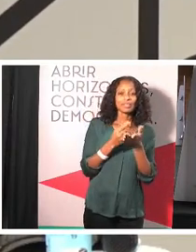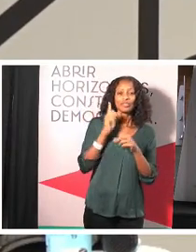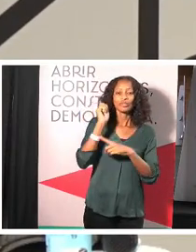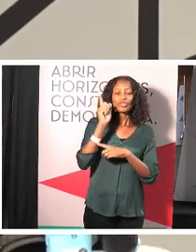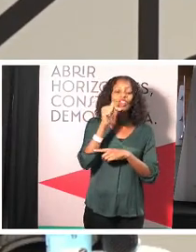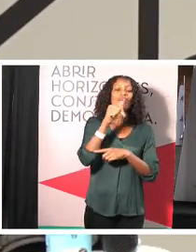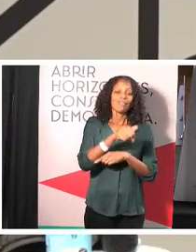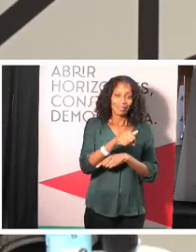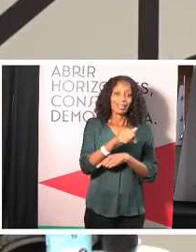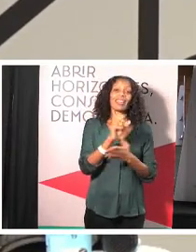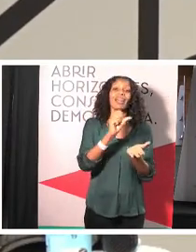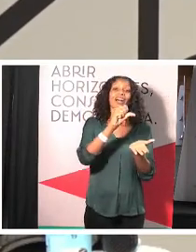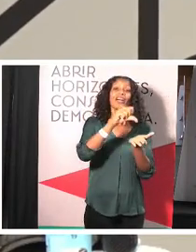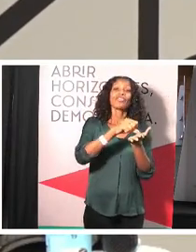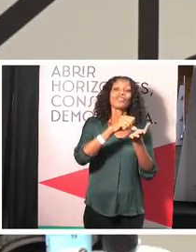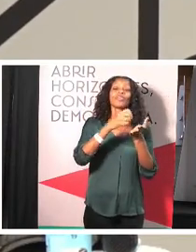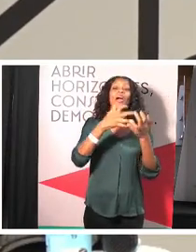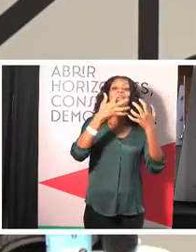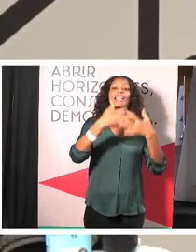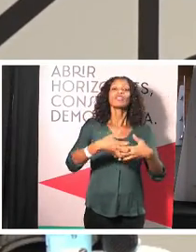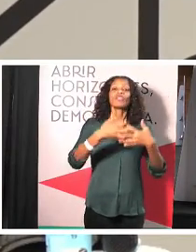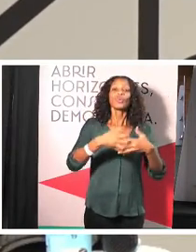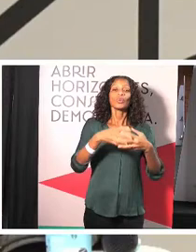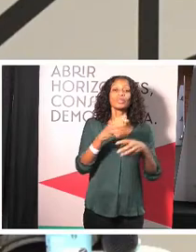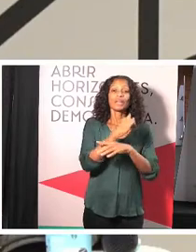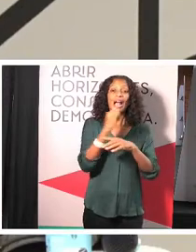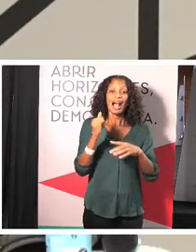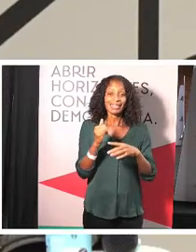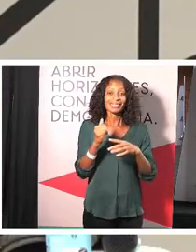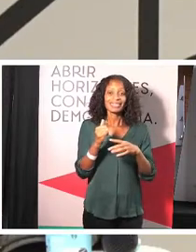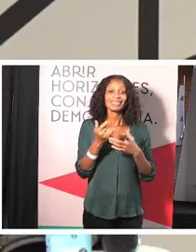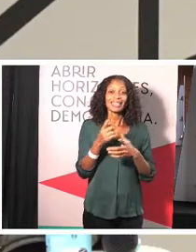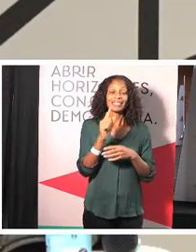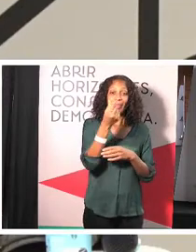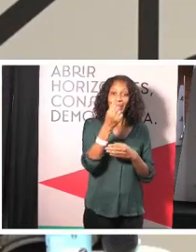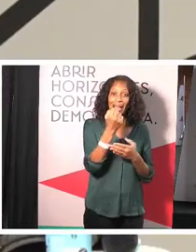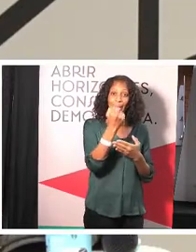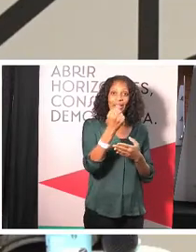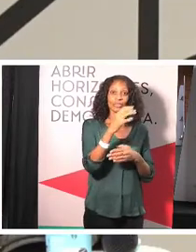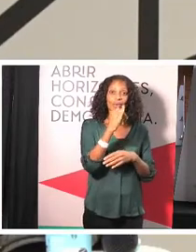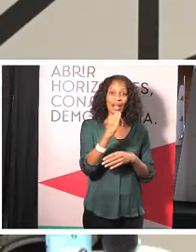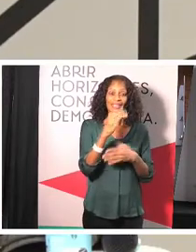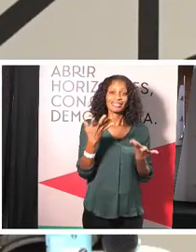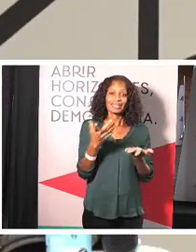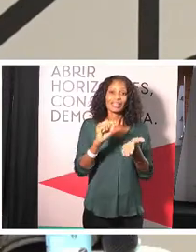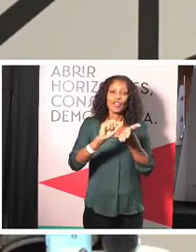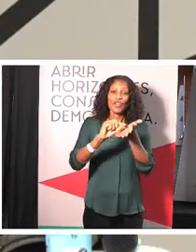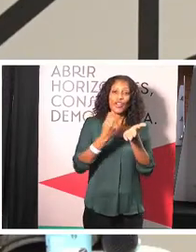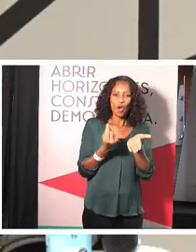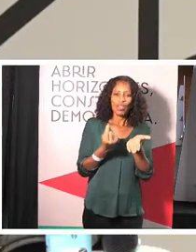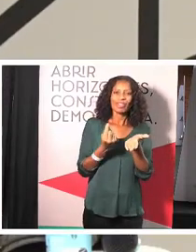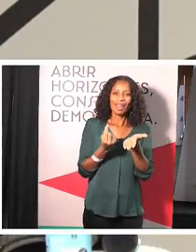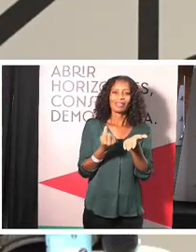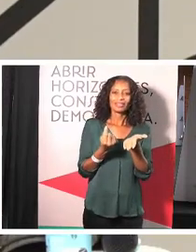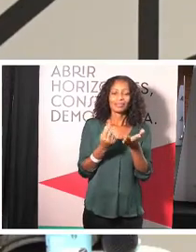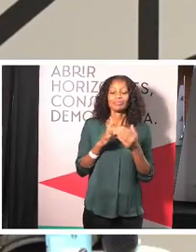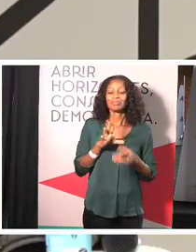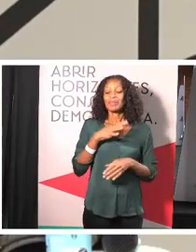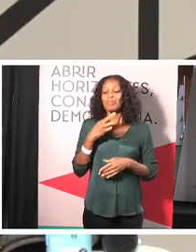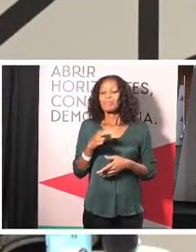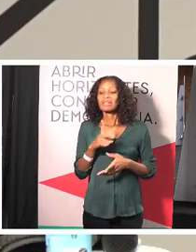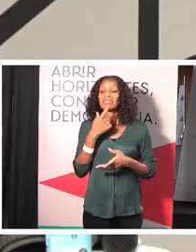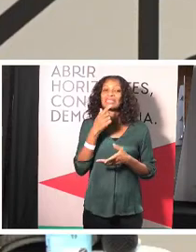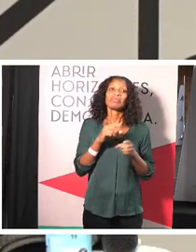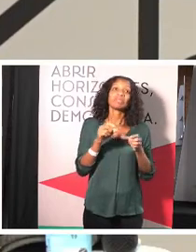que es el que nosotros conocemos, que es el contrato por cuenta ajena, ¿no? Que le podemos llamar también contrato enajenado,